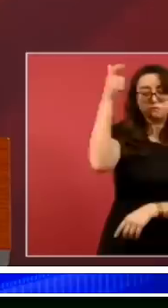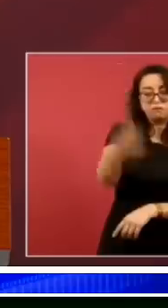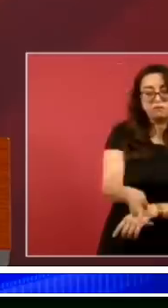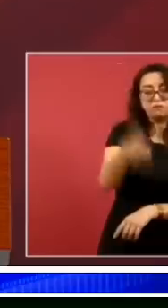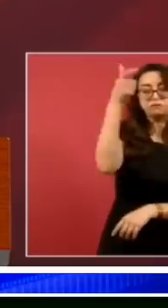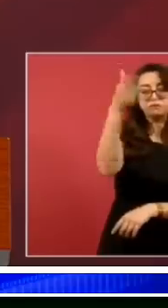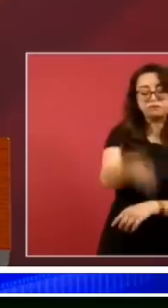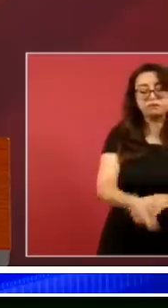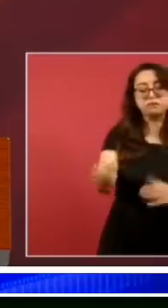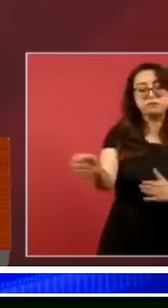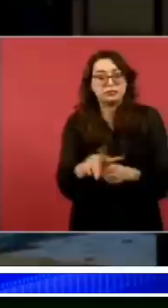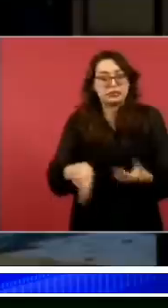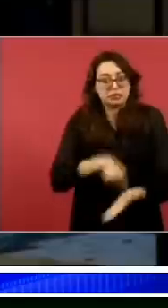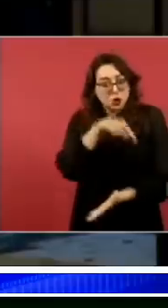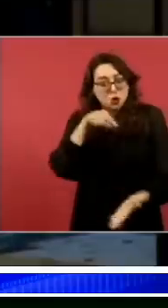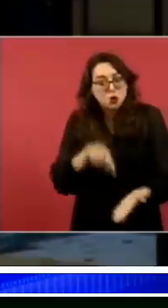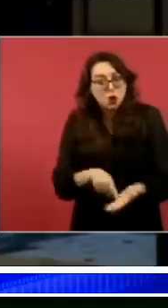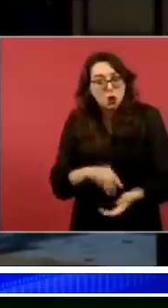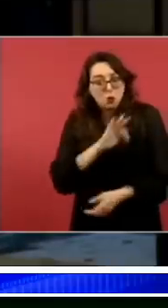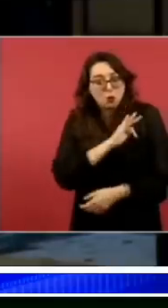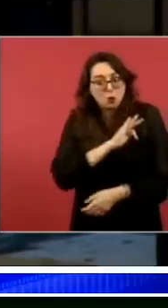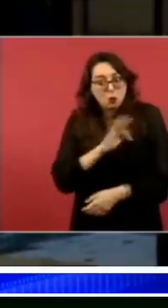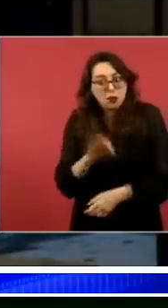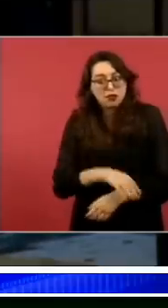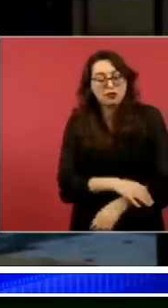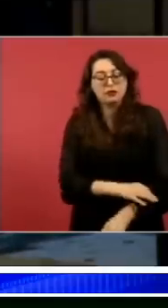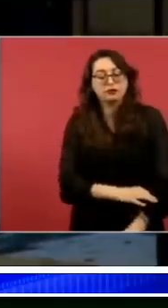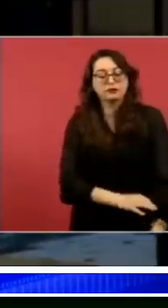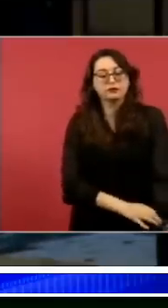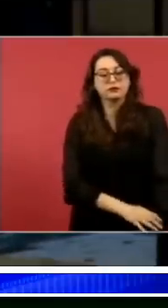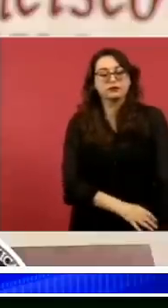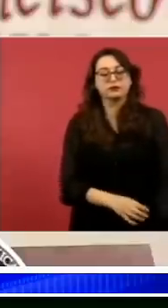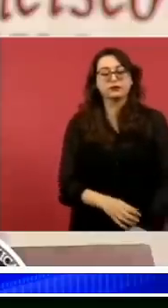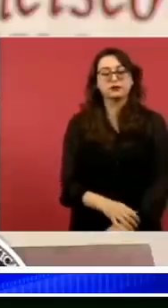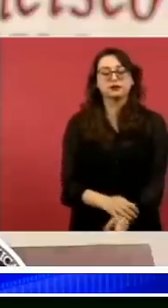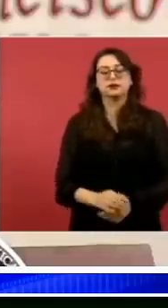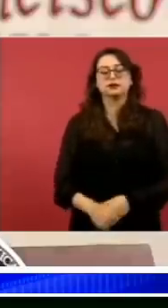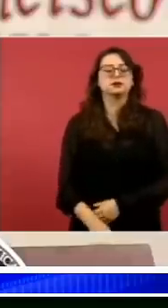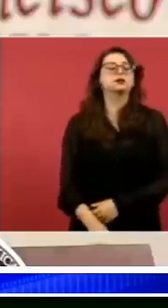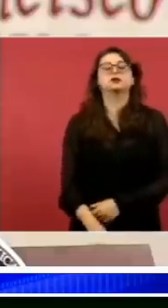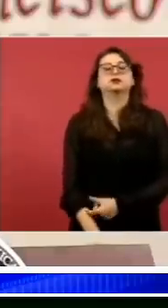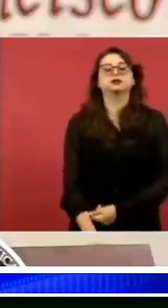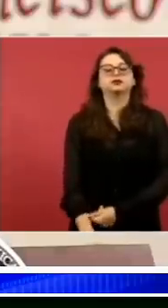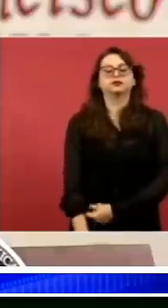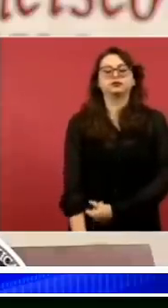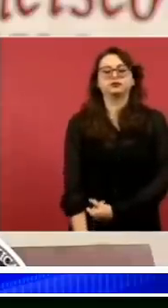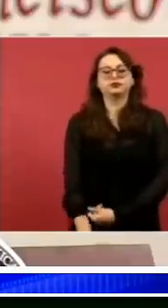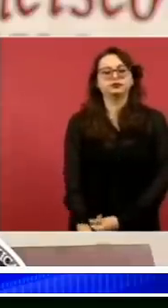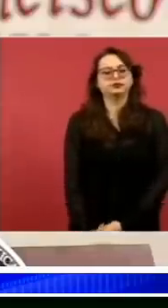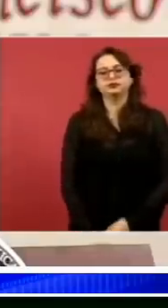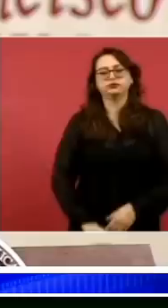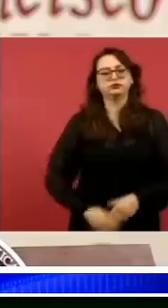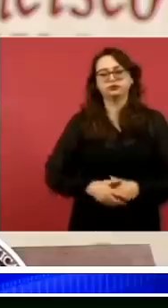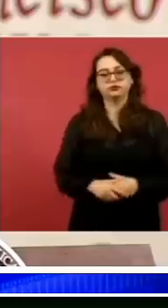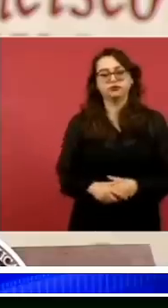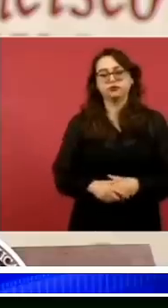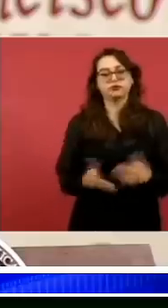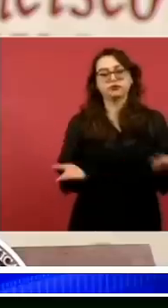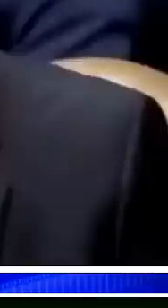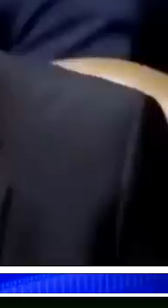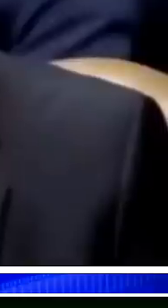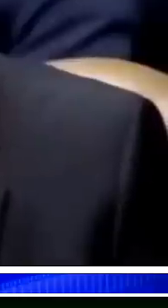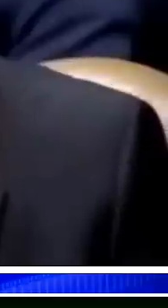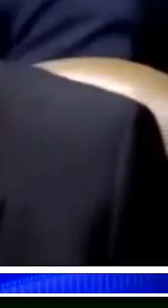para responderle a este senador John Kennedy, quien nos dijo a los mexicanos que estaríamos comiendo comida para gatos si no fuera por